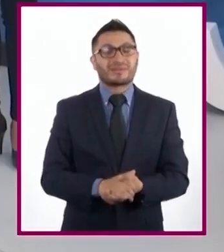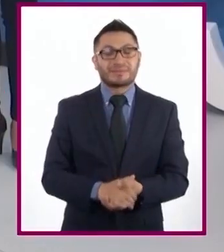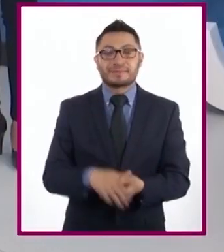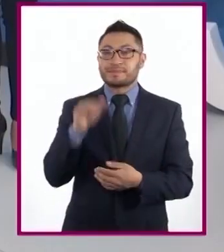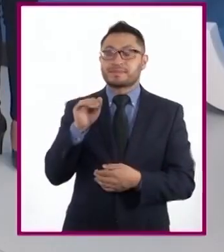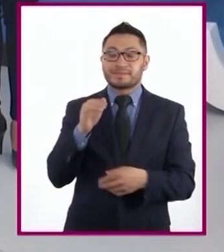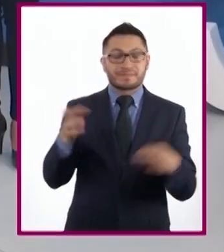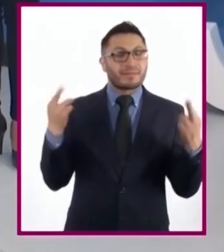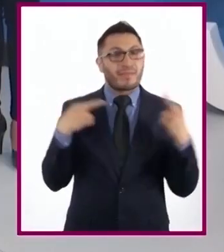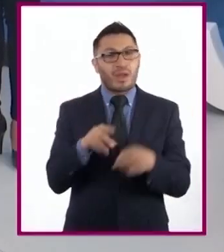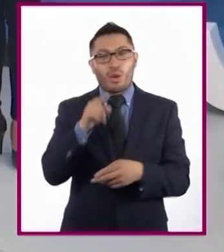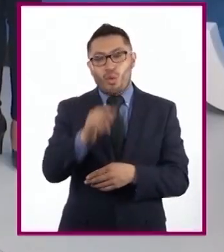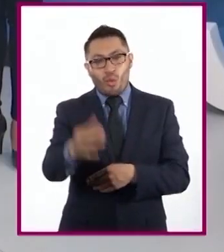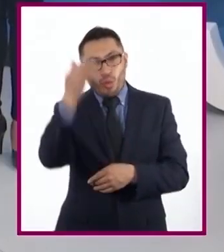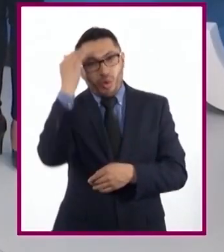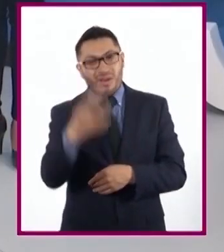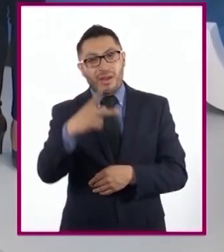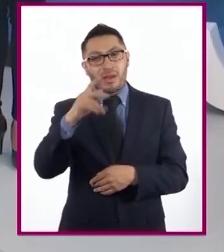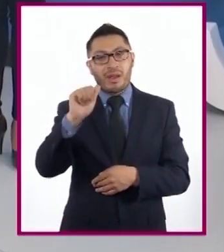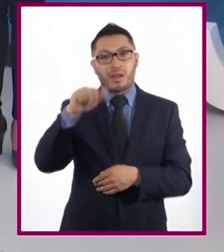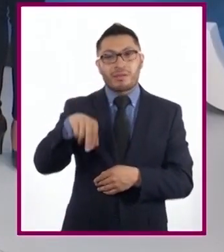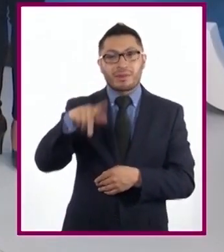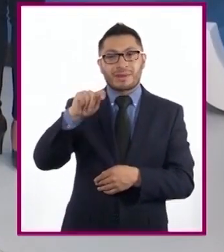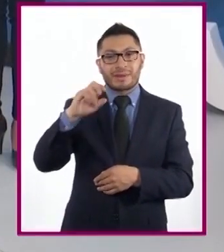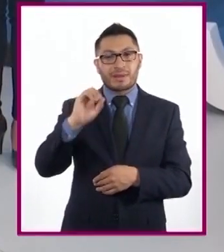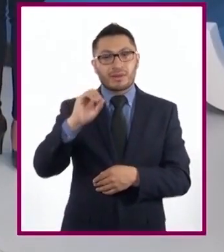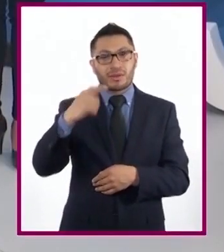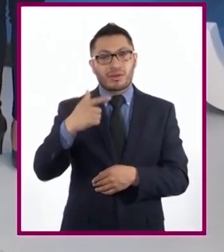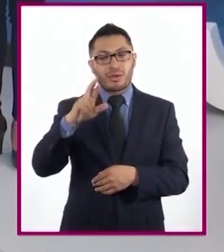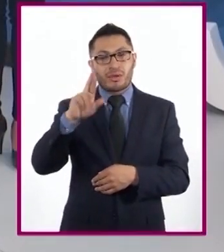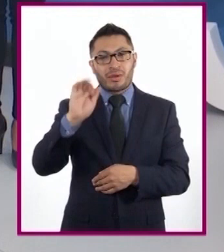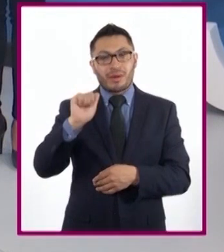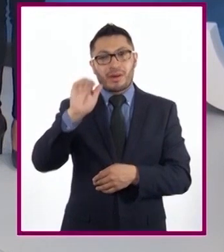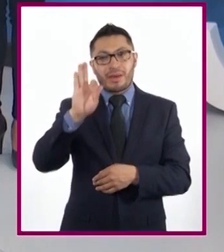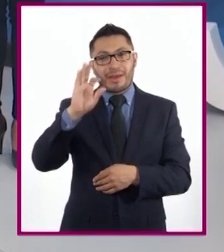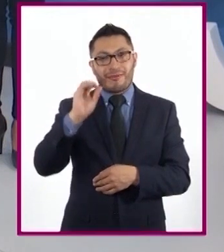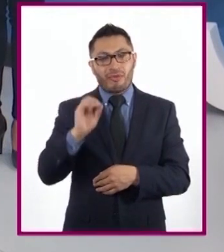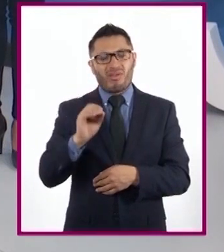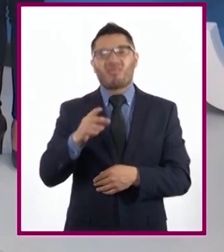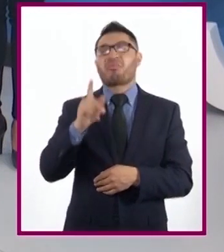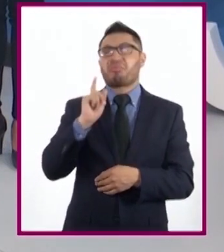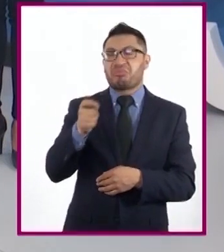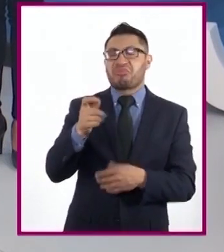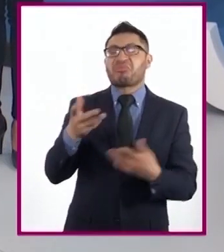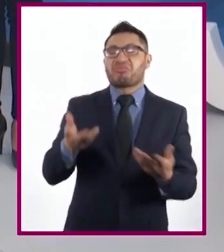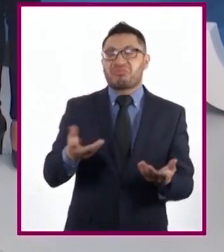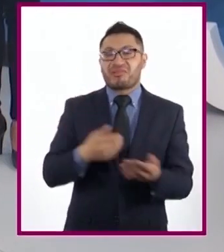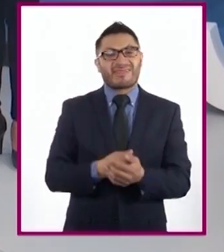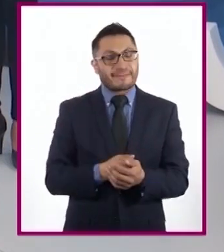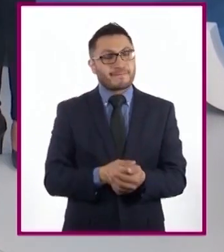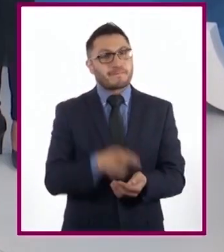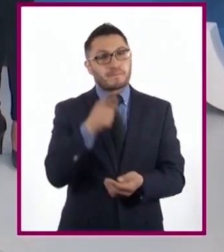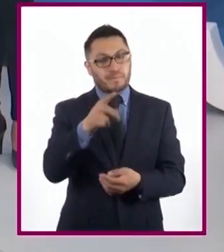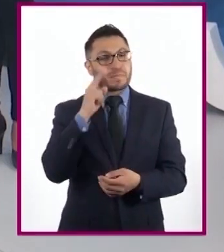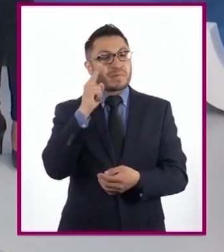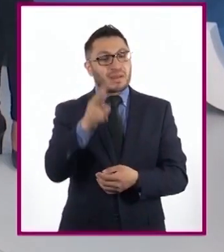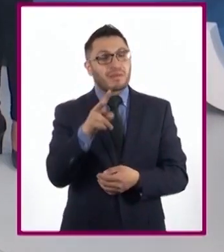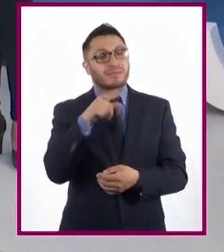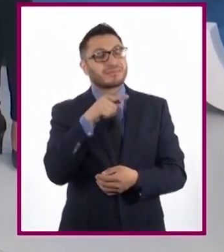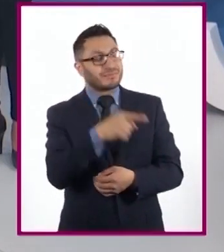Profesor, ¿conoces el pantógrafo? No, profesora, ¿qué es ese instrumento? Lo puedes ver por